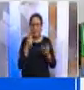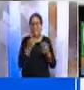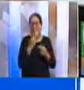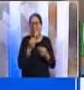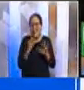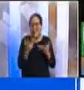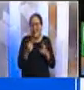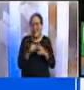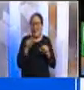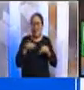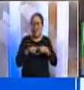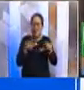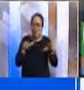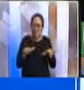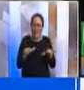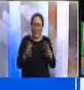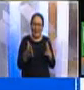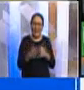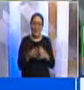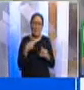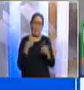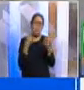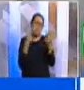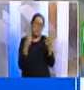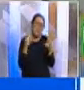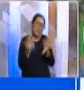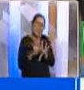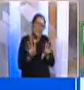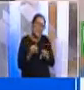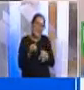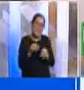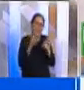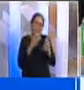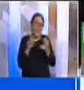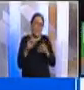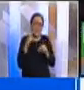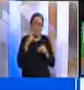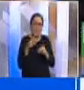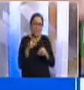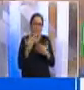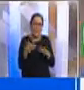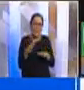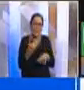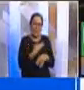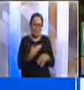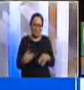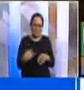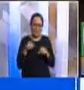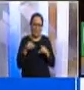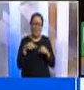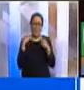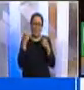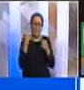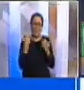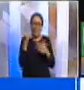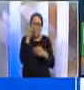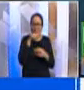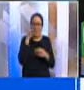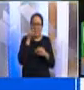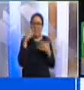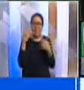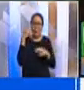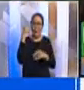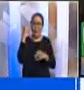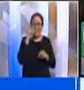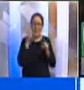en la Plaza de la Constitución. Como les repito, las personas al momento de enterarse, de entender que el binomio de Movimiento Semilla son los